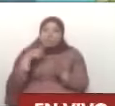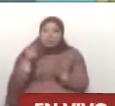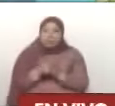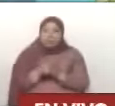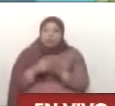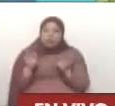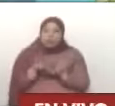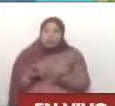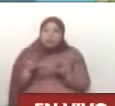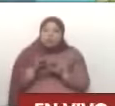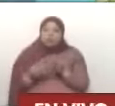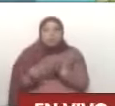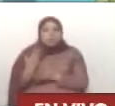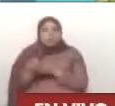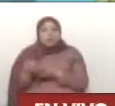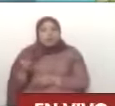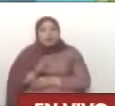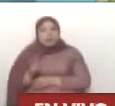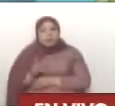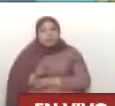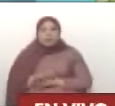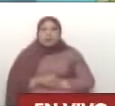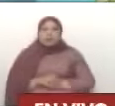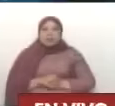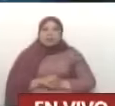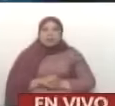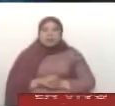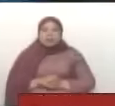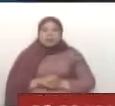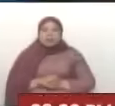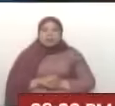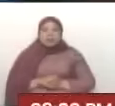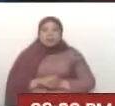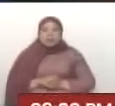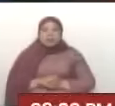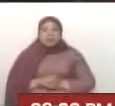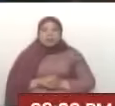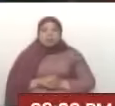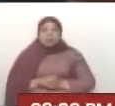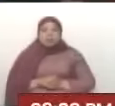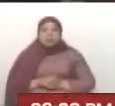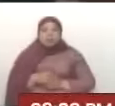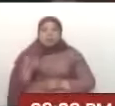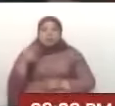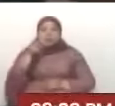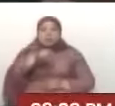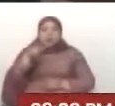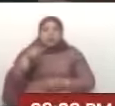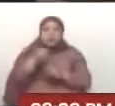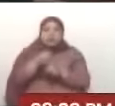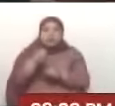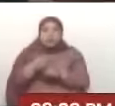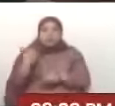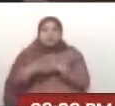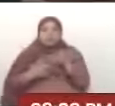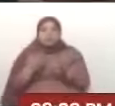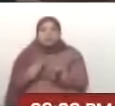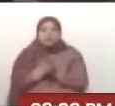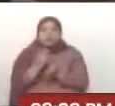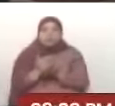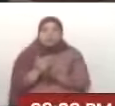no solo de Monagas, sino del país completo. Un renacer. Bueno, yo tengo por